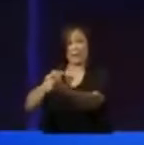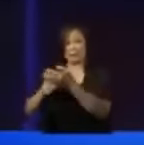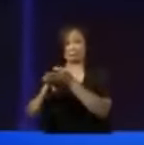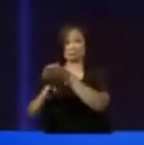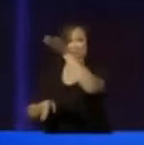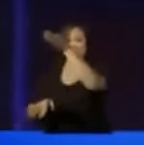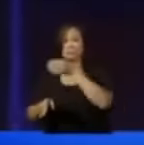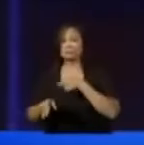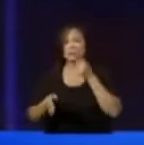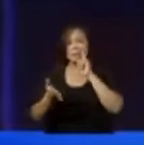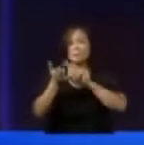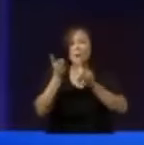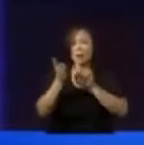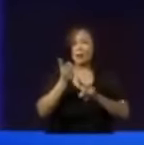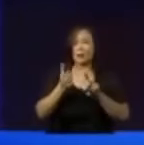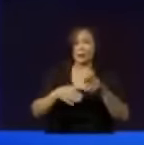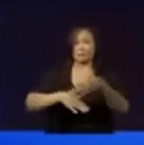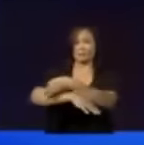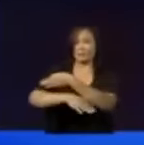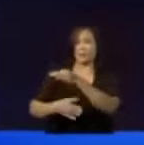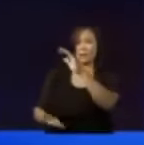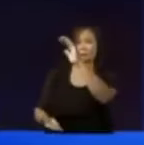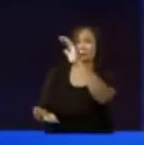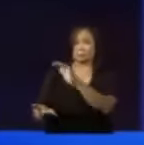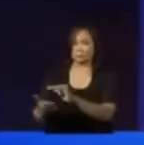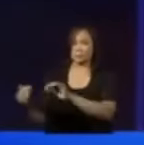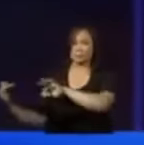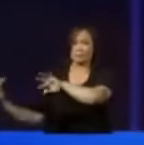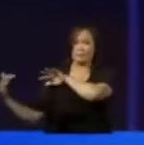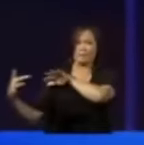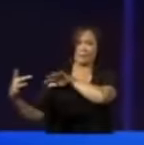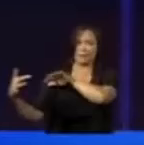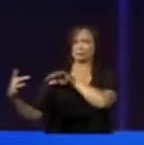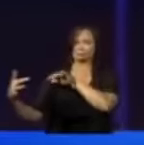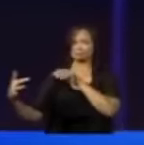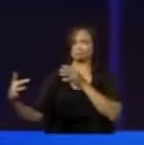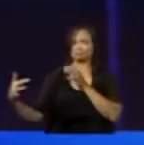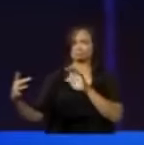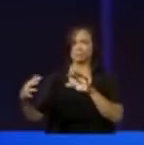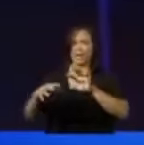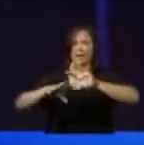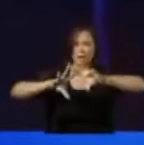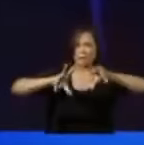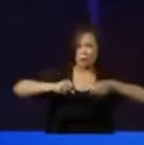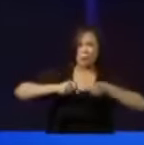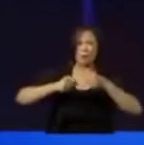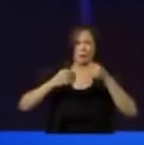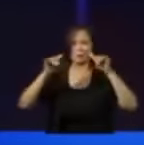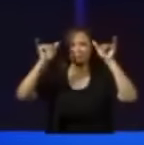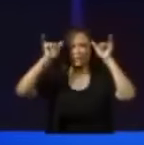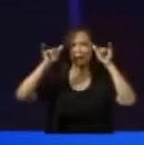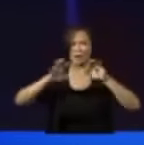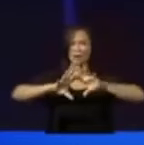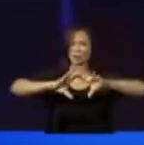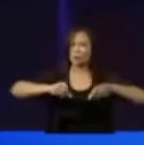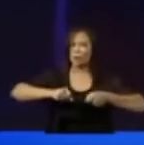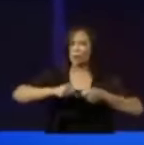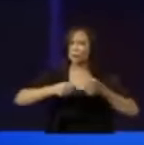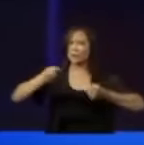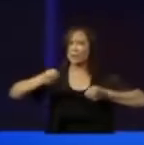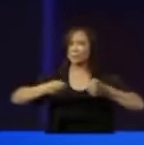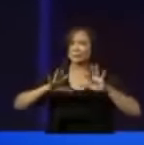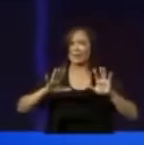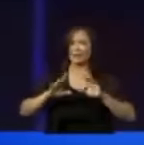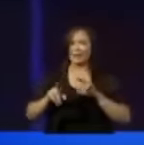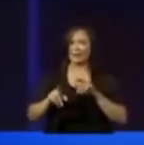si ustedes investigan allá en la frontera ha disminuido radicalmente el robo de ganados, el robo de vehículos, y